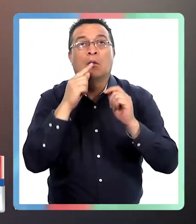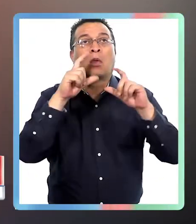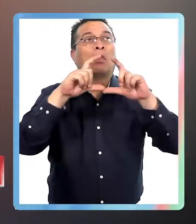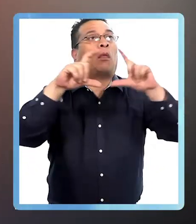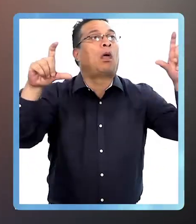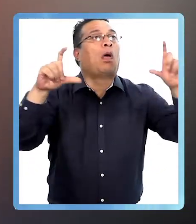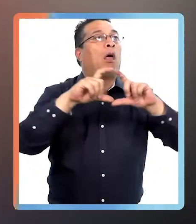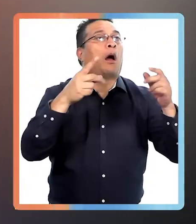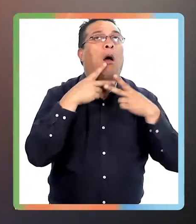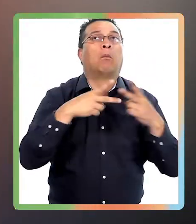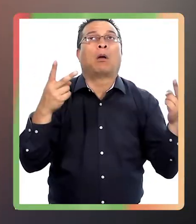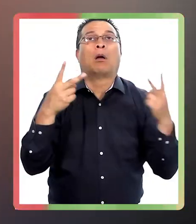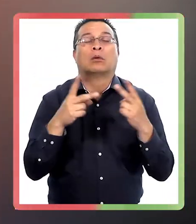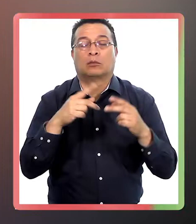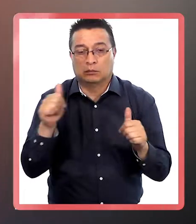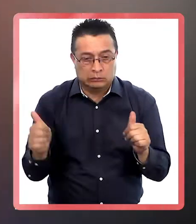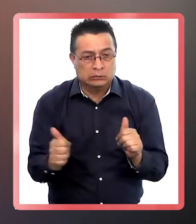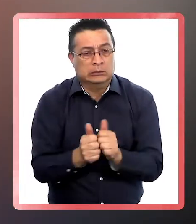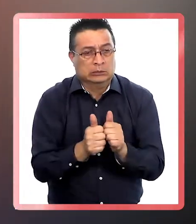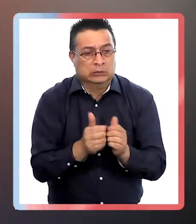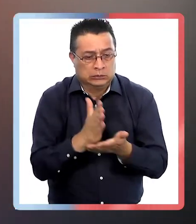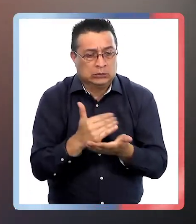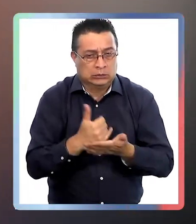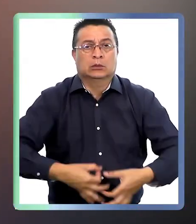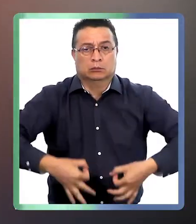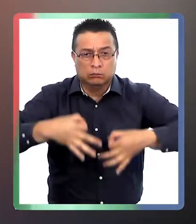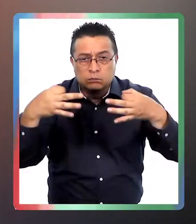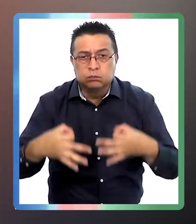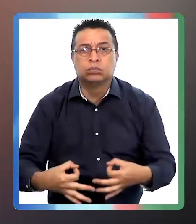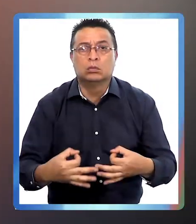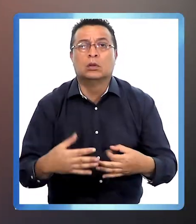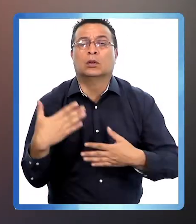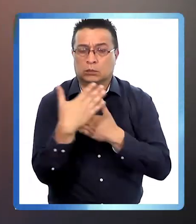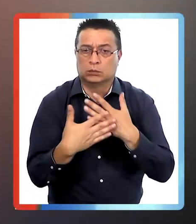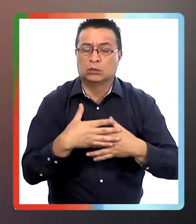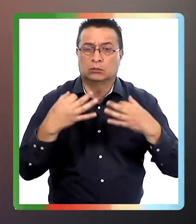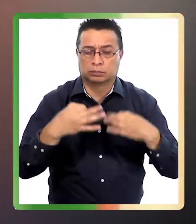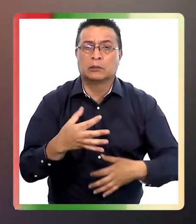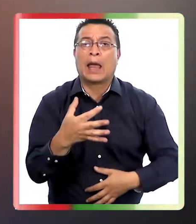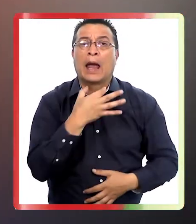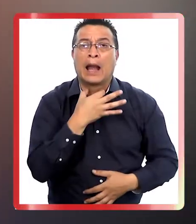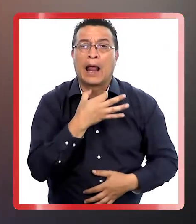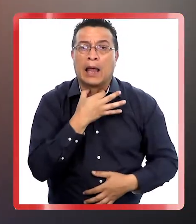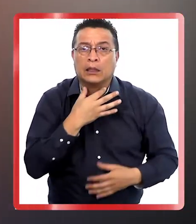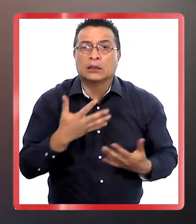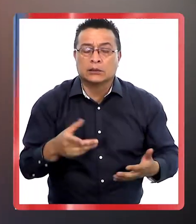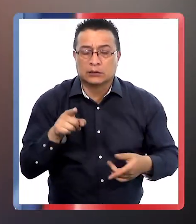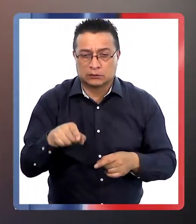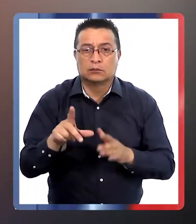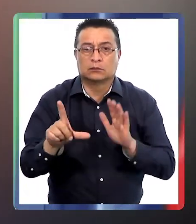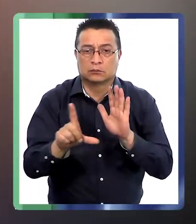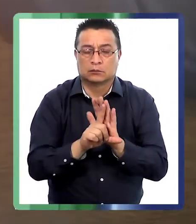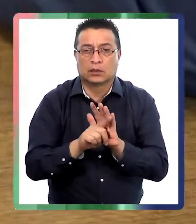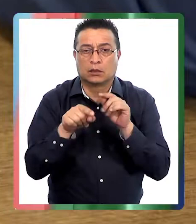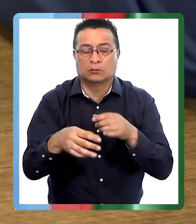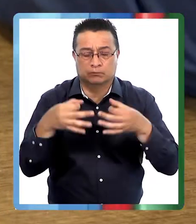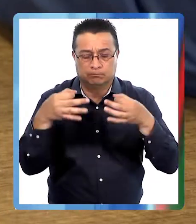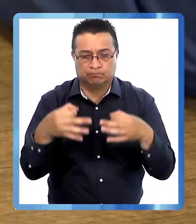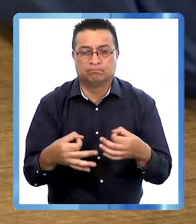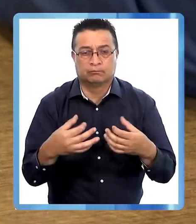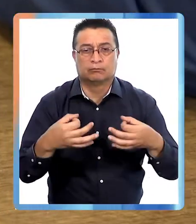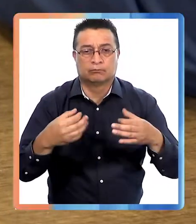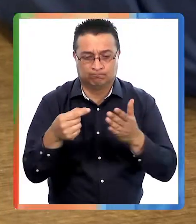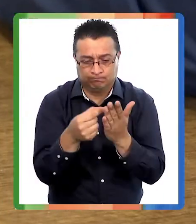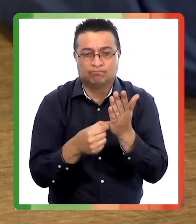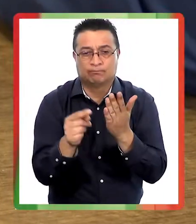no va acompañado de medidas concretas, medidas que verdaderamente garanticen que ese regreso va a ser efectivo y no va